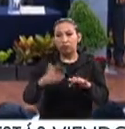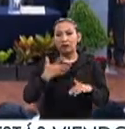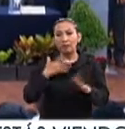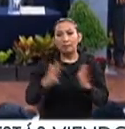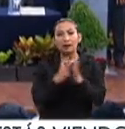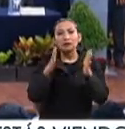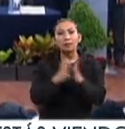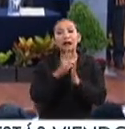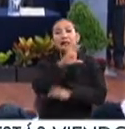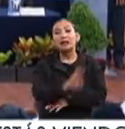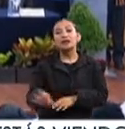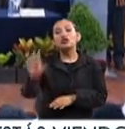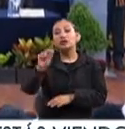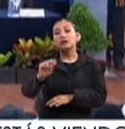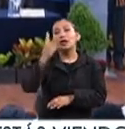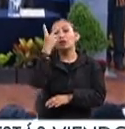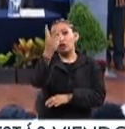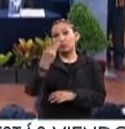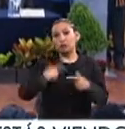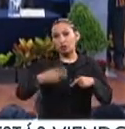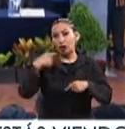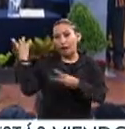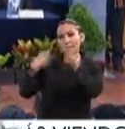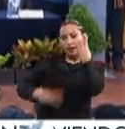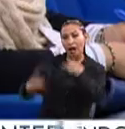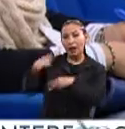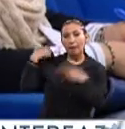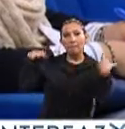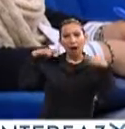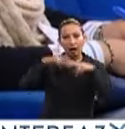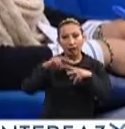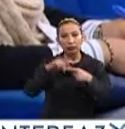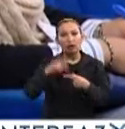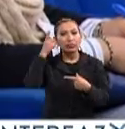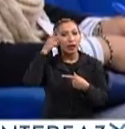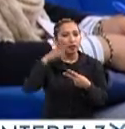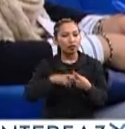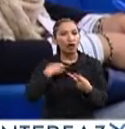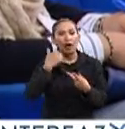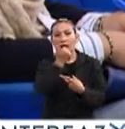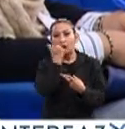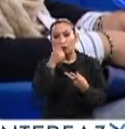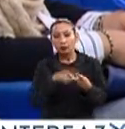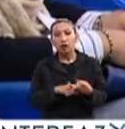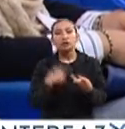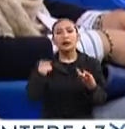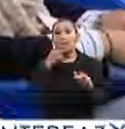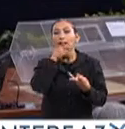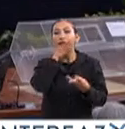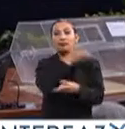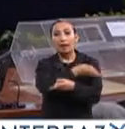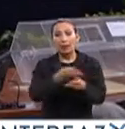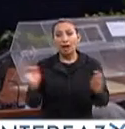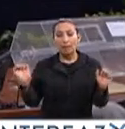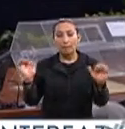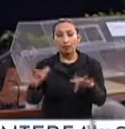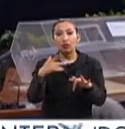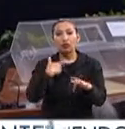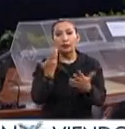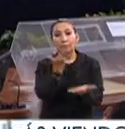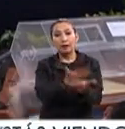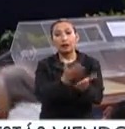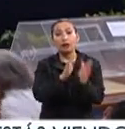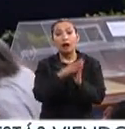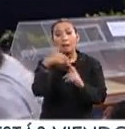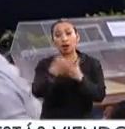con la participación de 582 asistentes, entre profesores, directivos, estudiantes y padres de familia, se